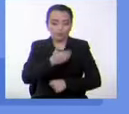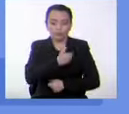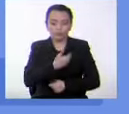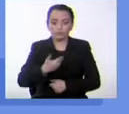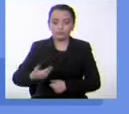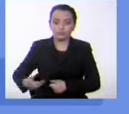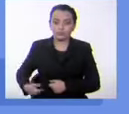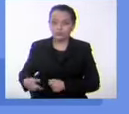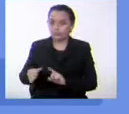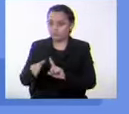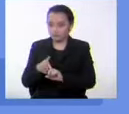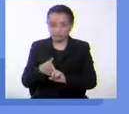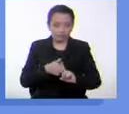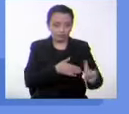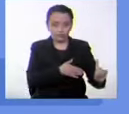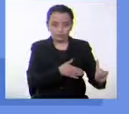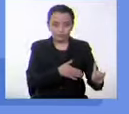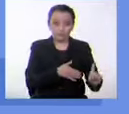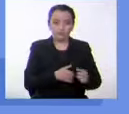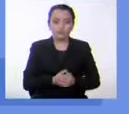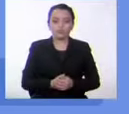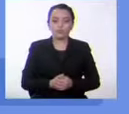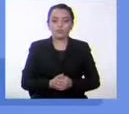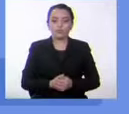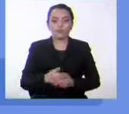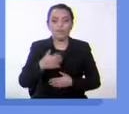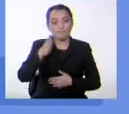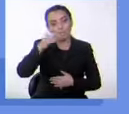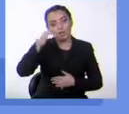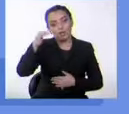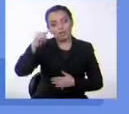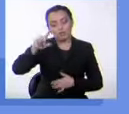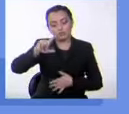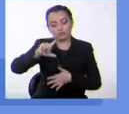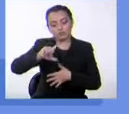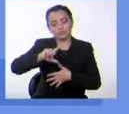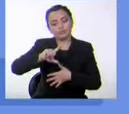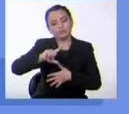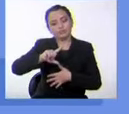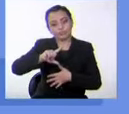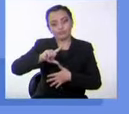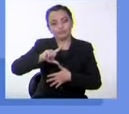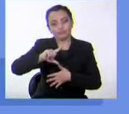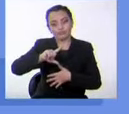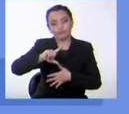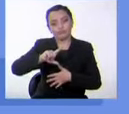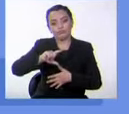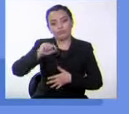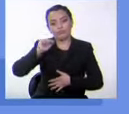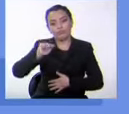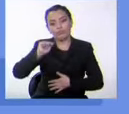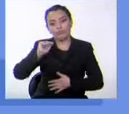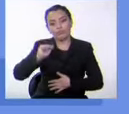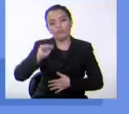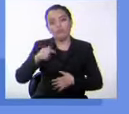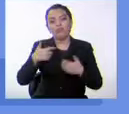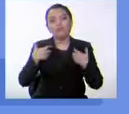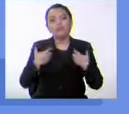República. En los países latinoamericanos predomina este tipo de